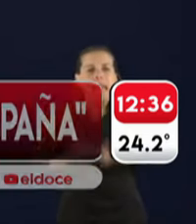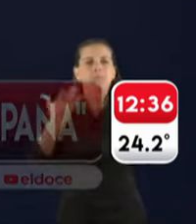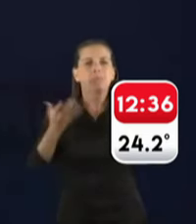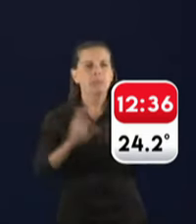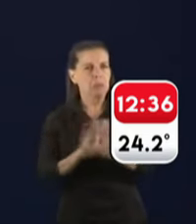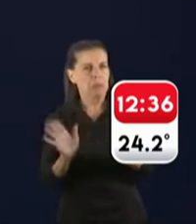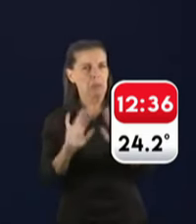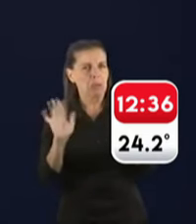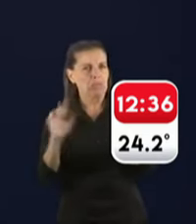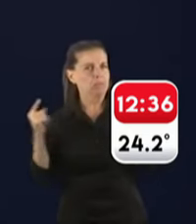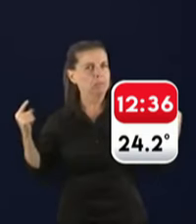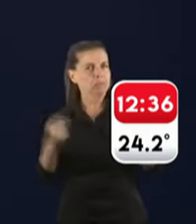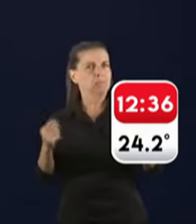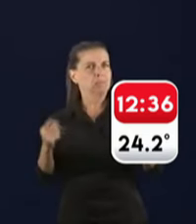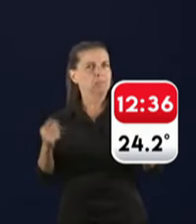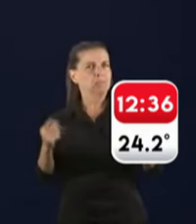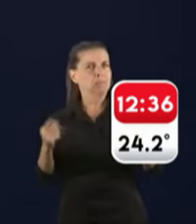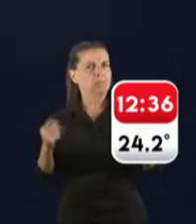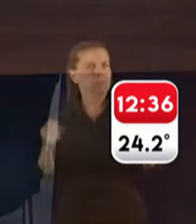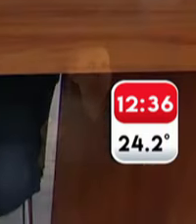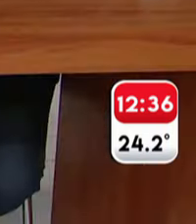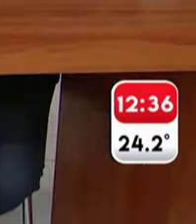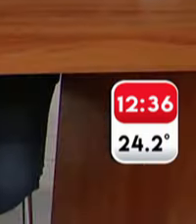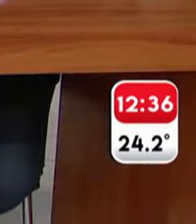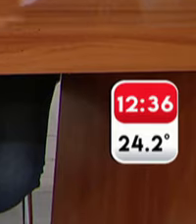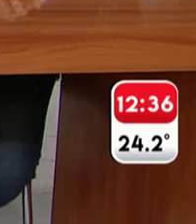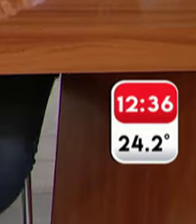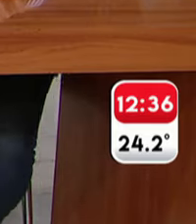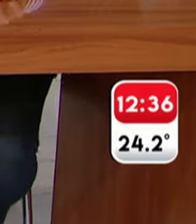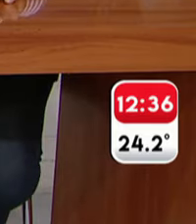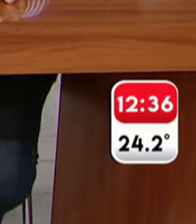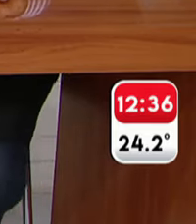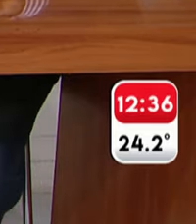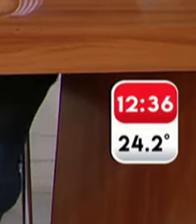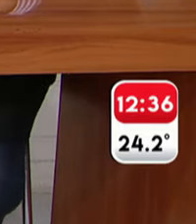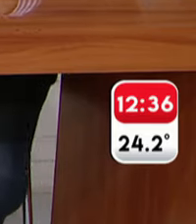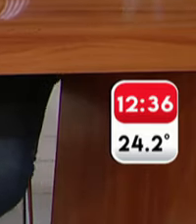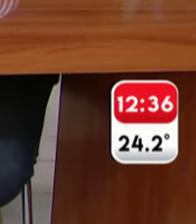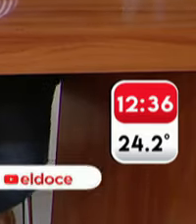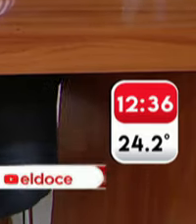contra de las bases democráticas. Bueno,